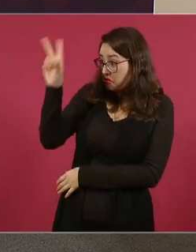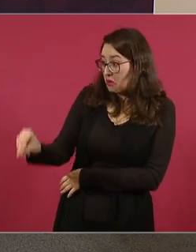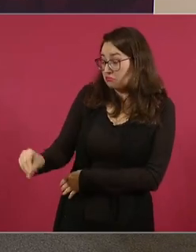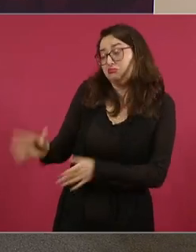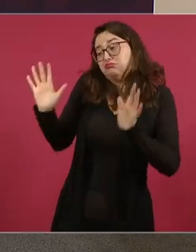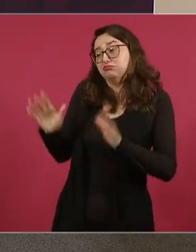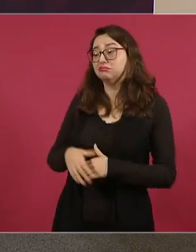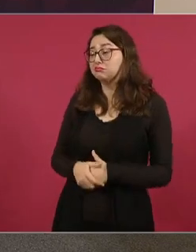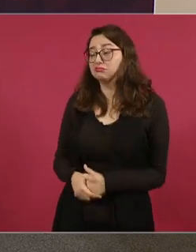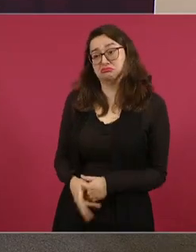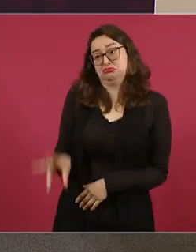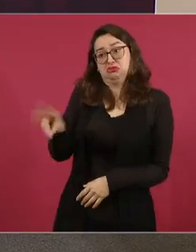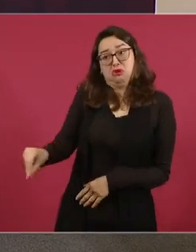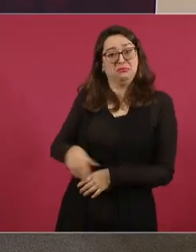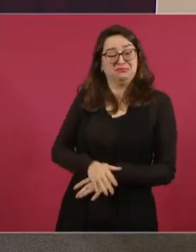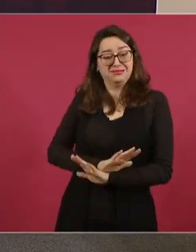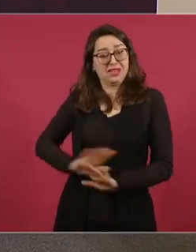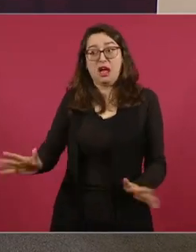con una iniciativa.